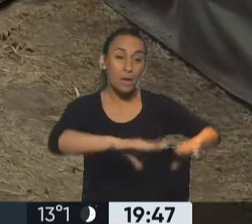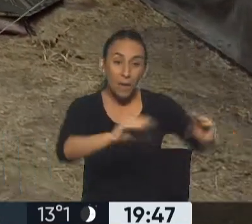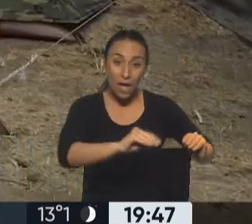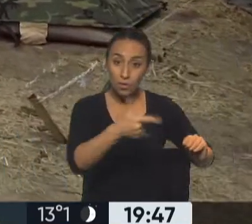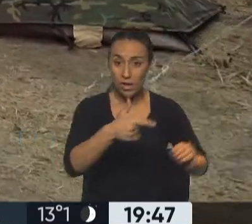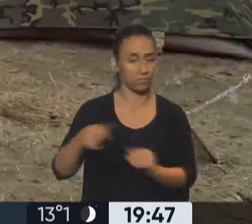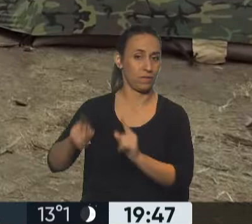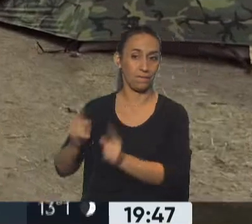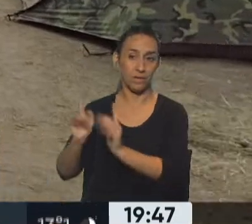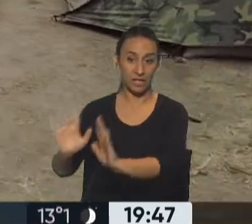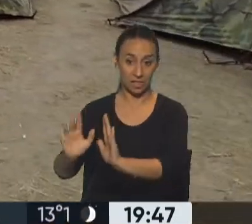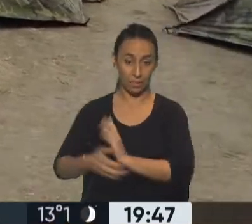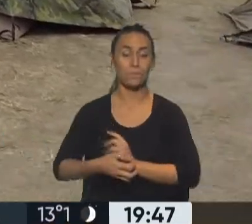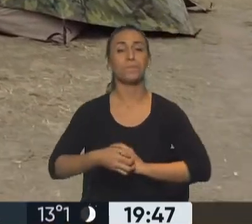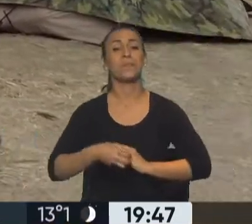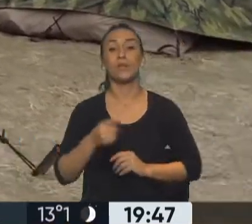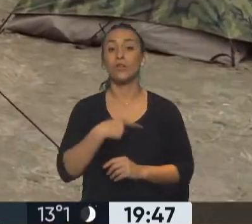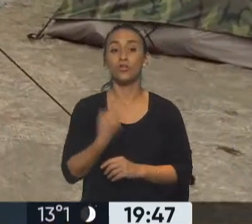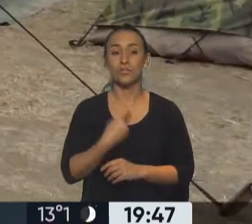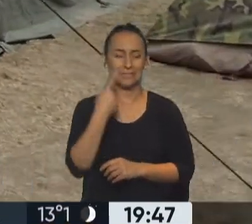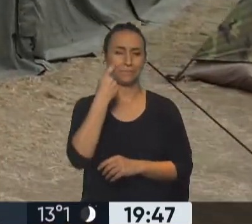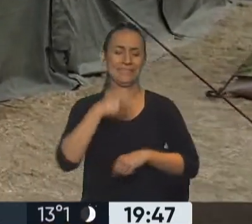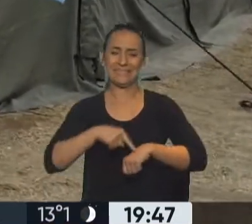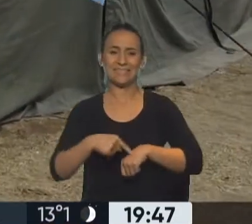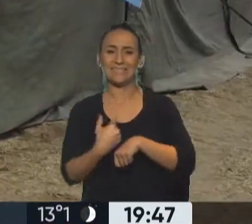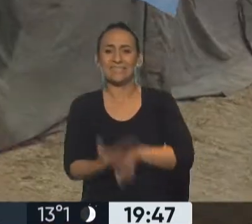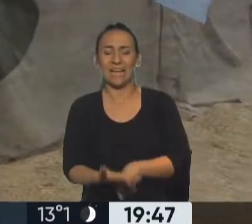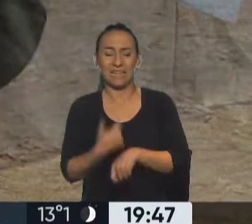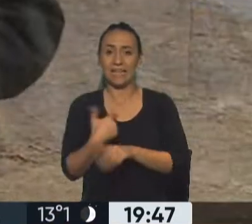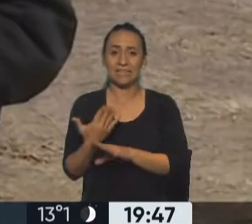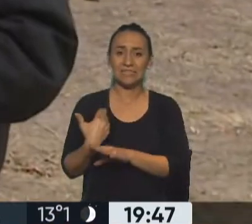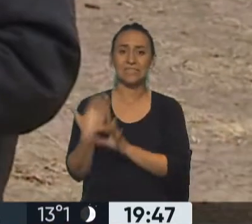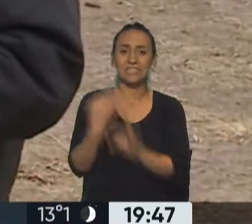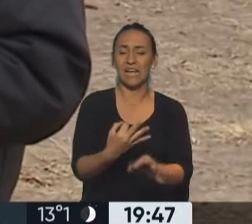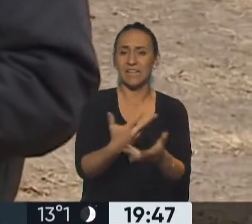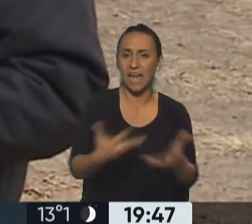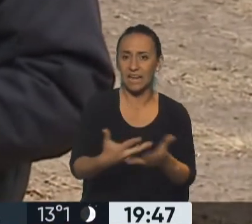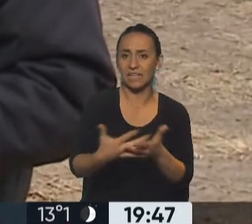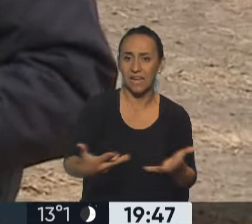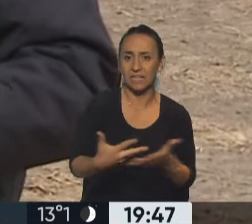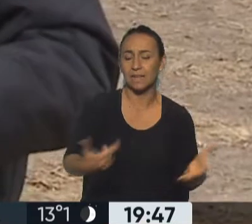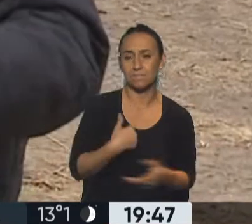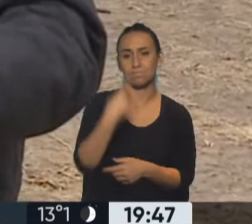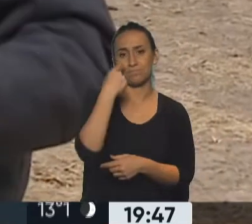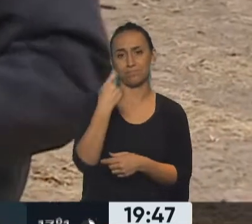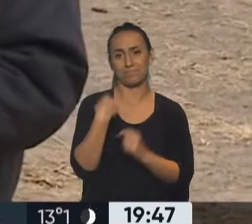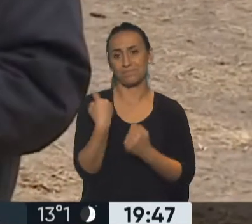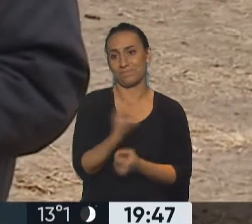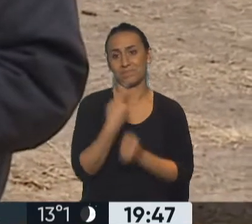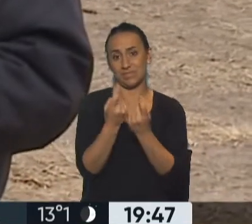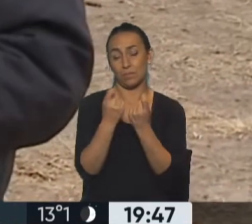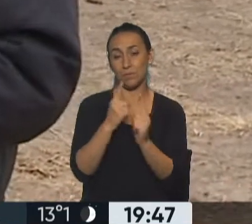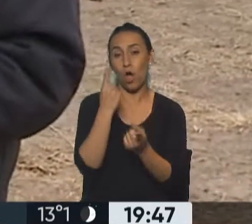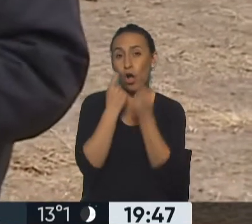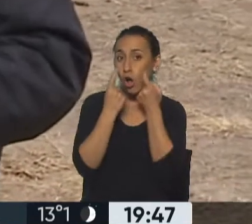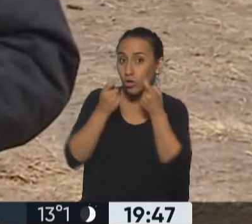llegar cuando veíamos un foco, en eso lo habíamos mejorado mucho. Lo que sí nosotros veíamos que necesitábamos ese control de que te hablé antes,